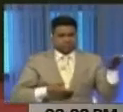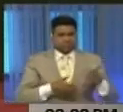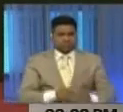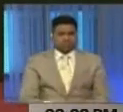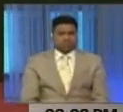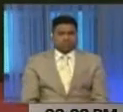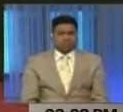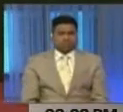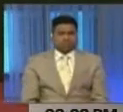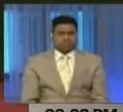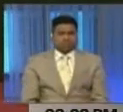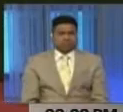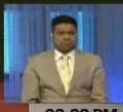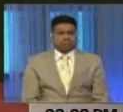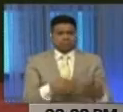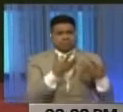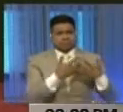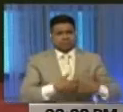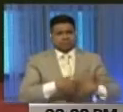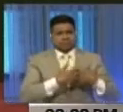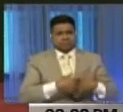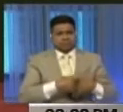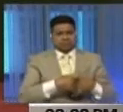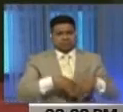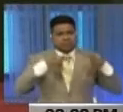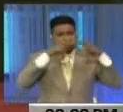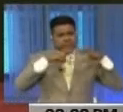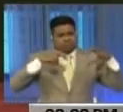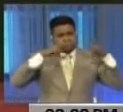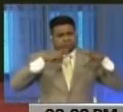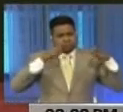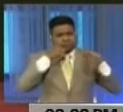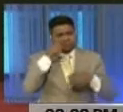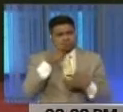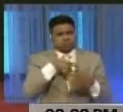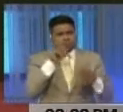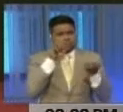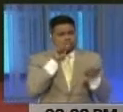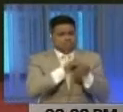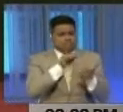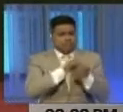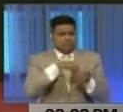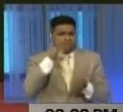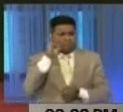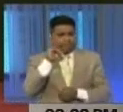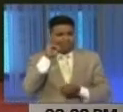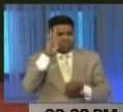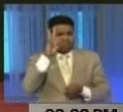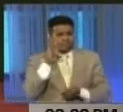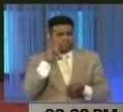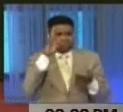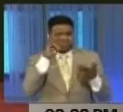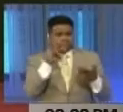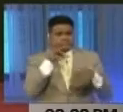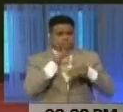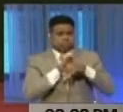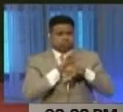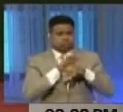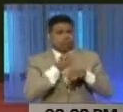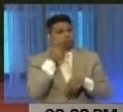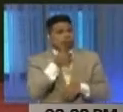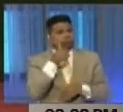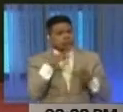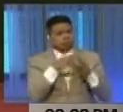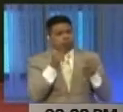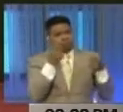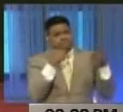conformación de la empresa mixta en la exploración y explotación de diamante, oro, tantalio, niobio, coltán. Recordemos que no